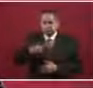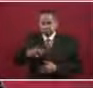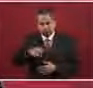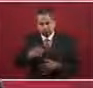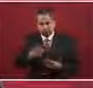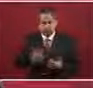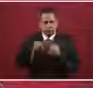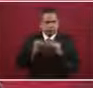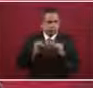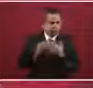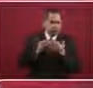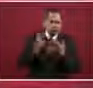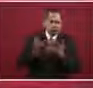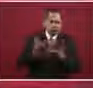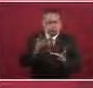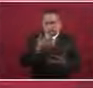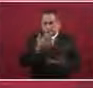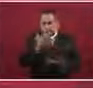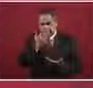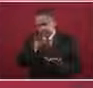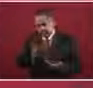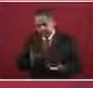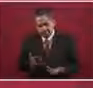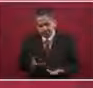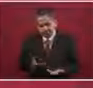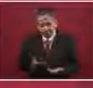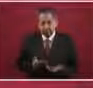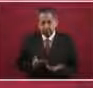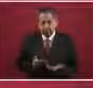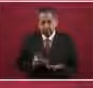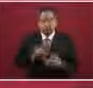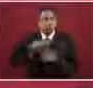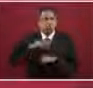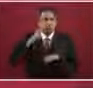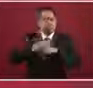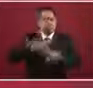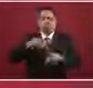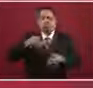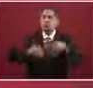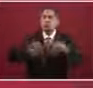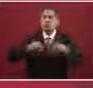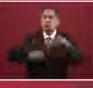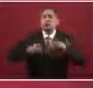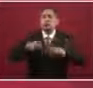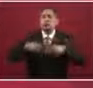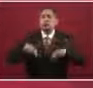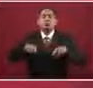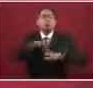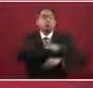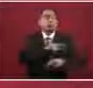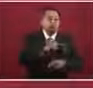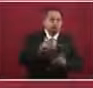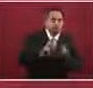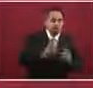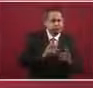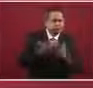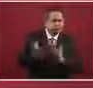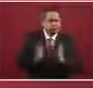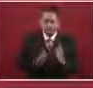a las instituciones, sobre todo las encargadas de impartir justicia. Yo estoy